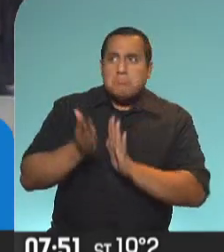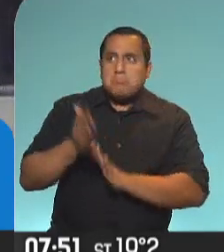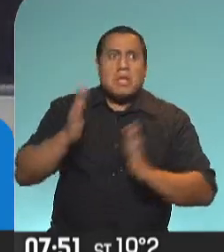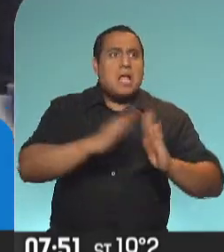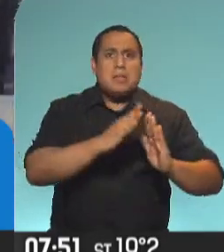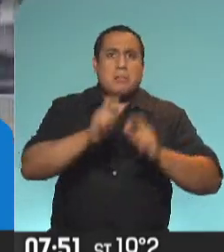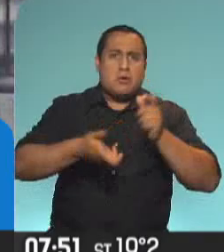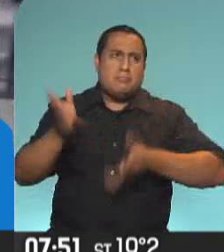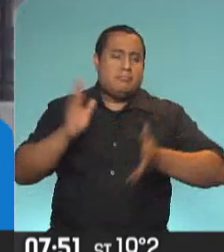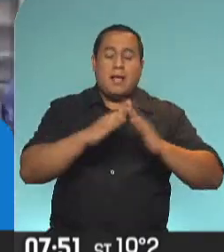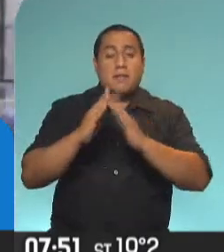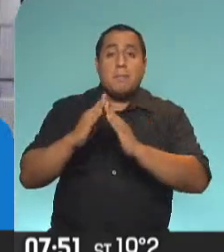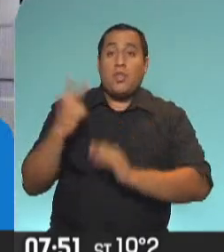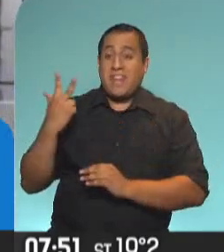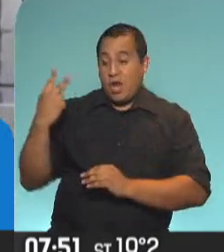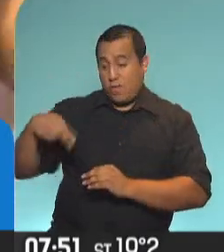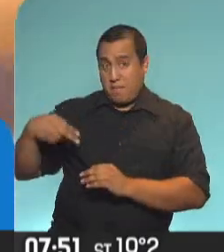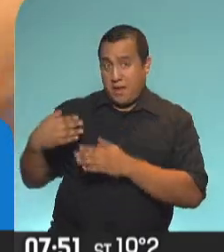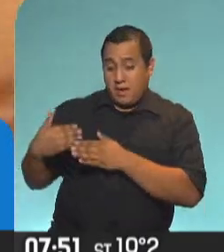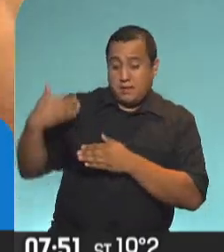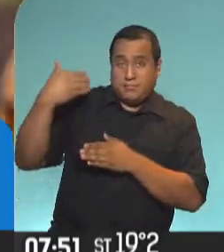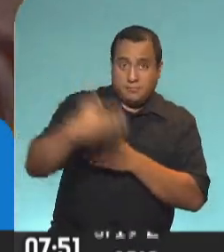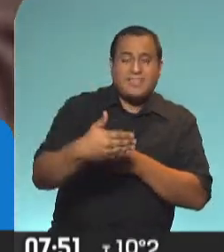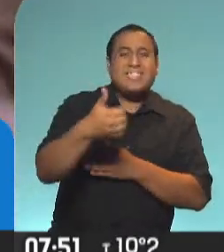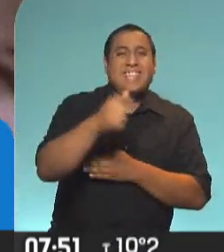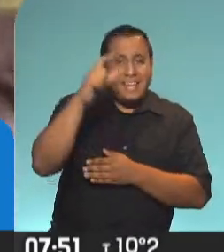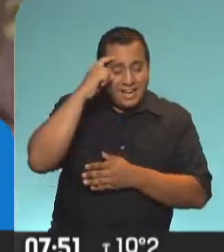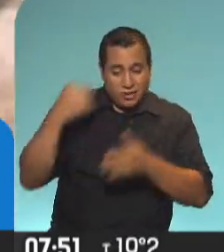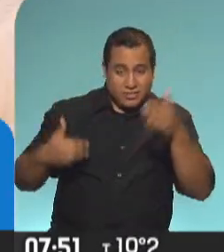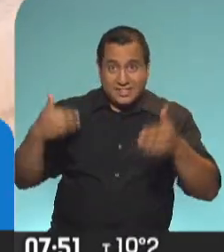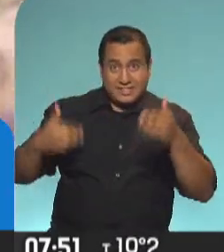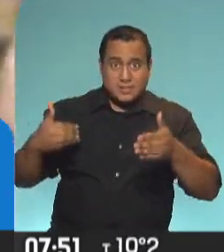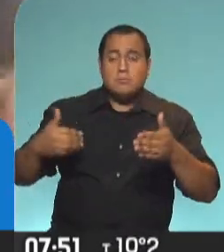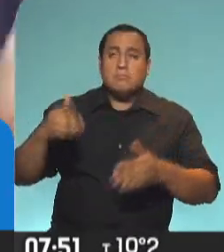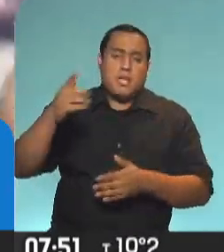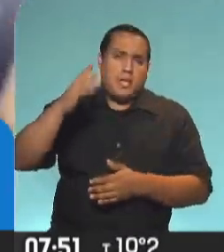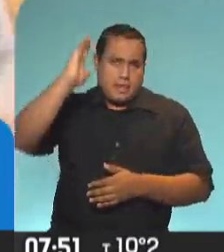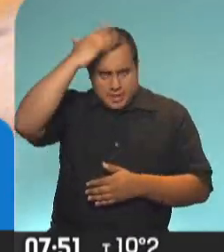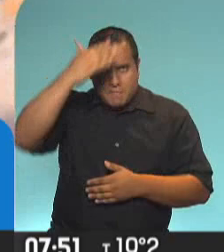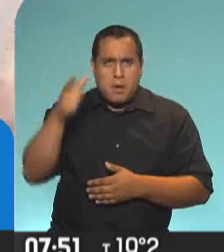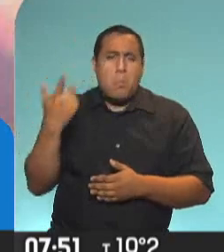el 3 de noviembre hasta el 6 de enero, que era la última instancia en la que Trump podía